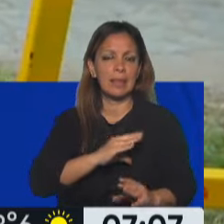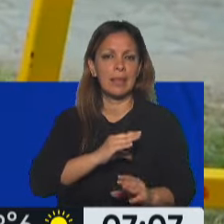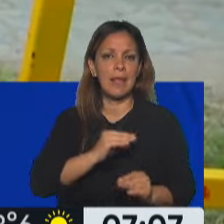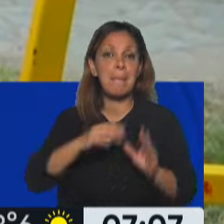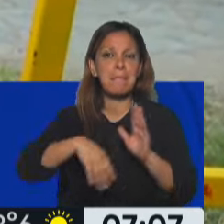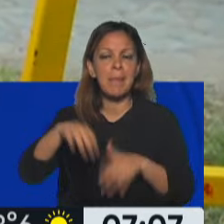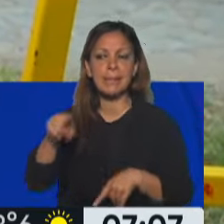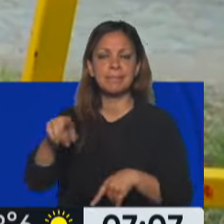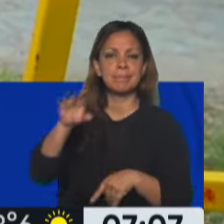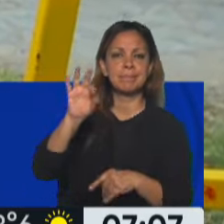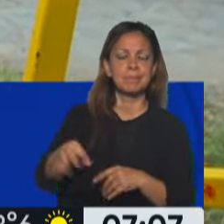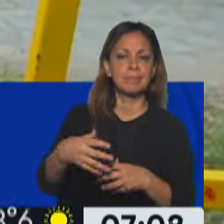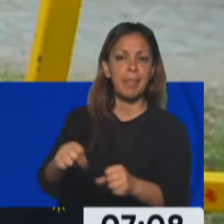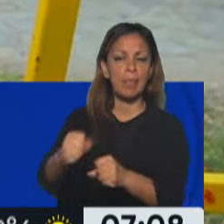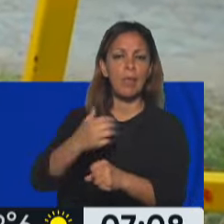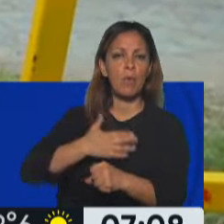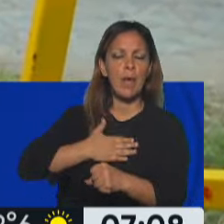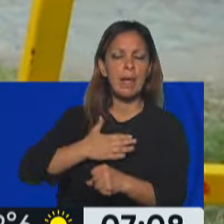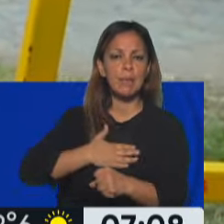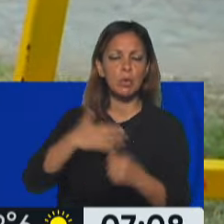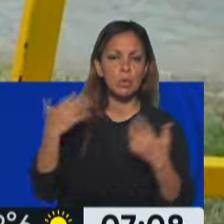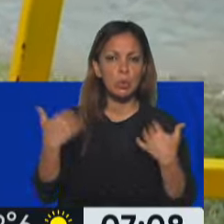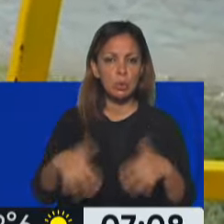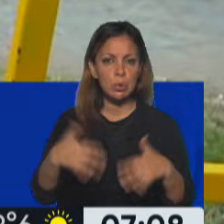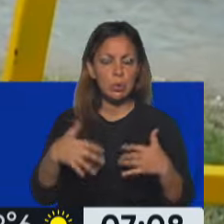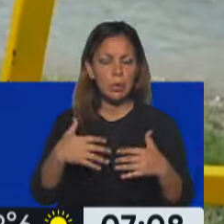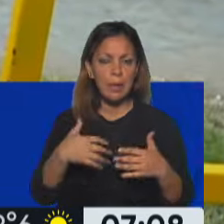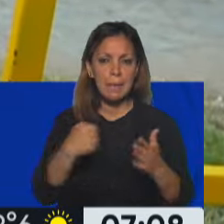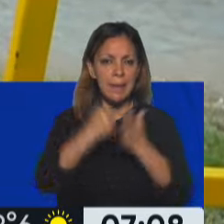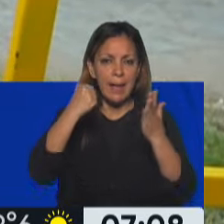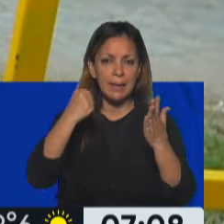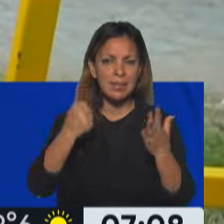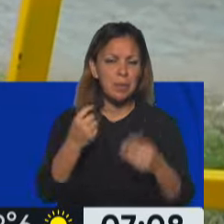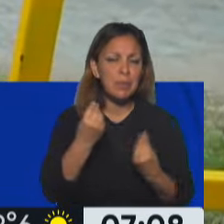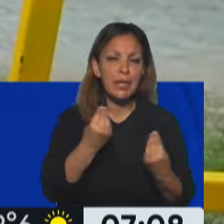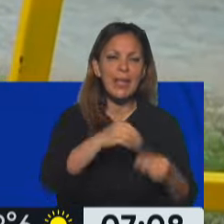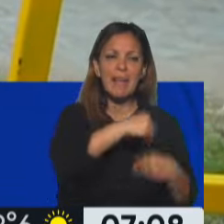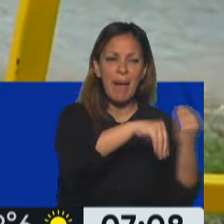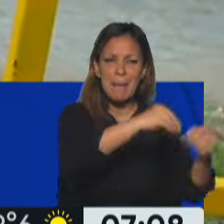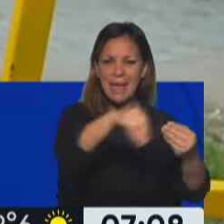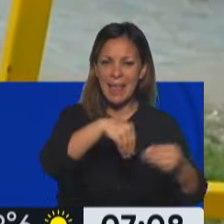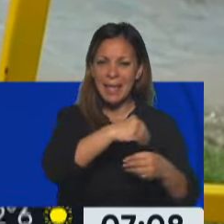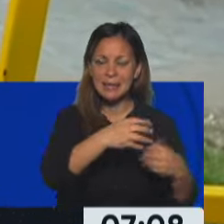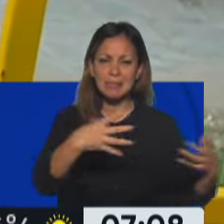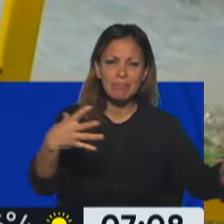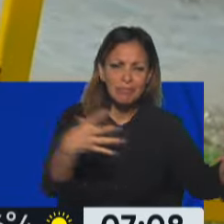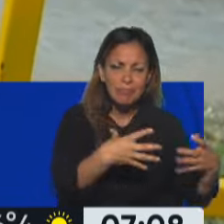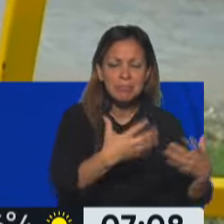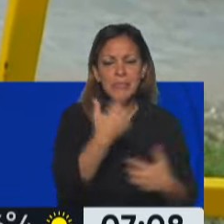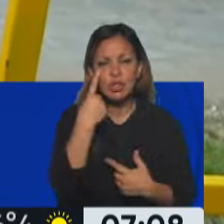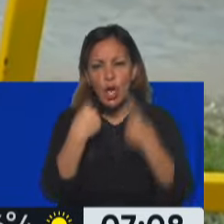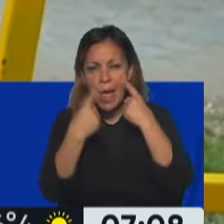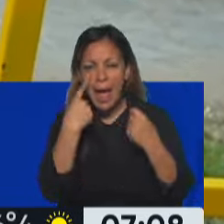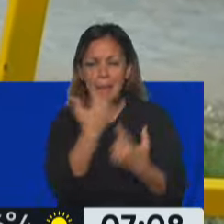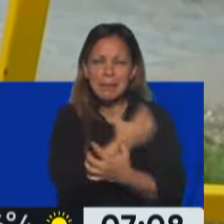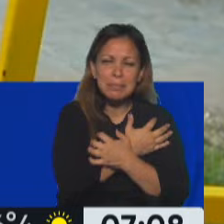Que ha golpeado de lleno y se notó, porque las familias se abrazaban, las familias lloraban. Se creó